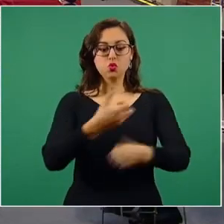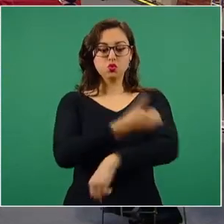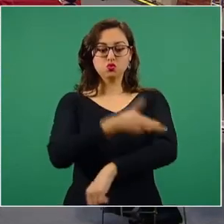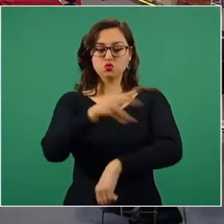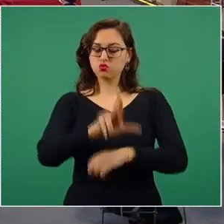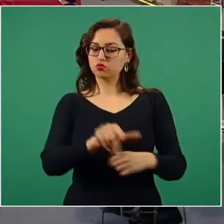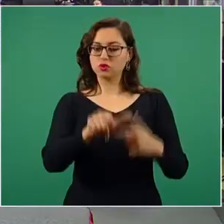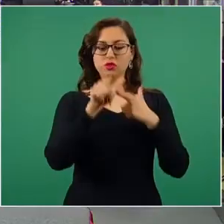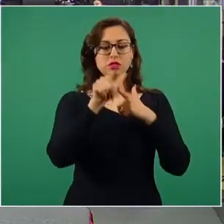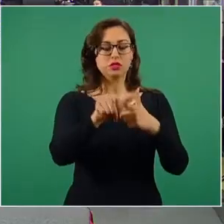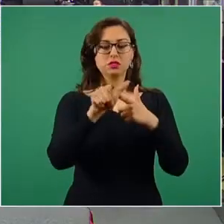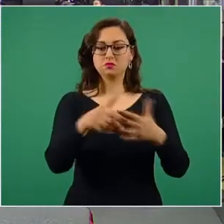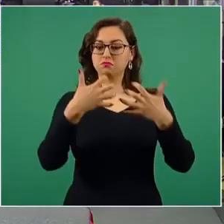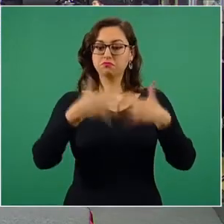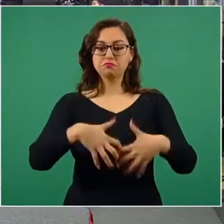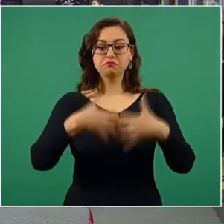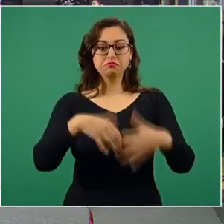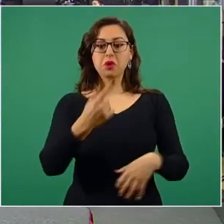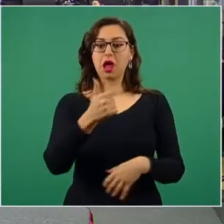suministro y administración de gas.